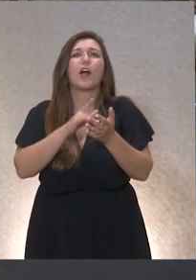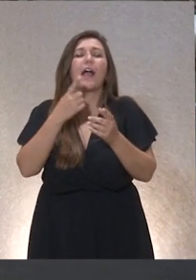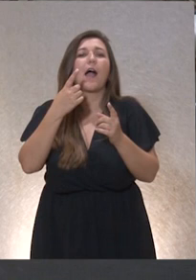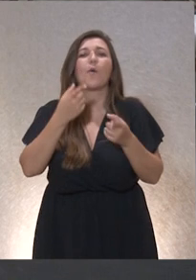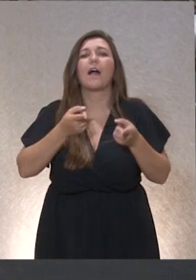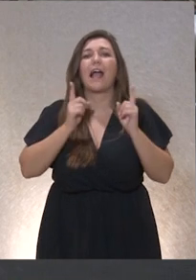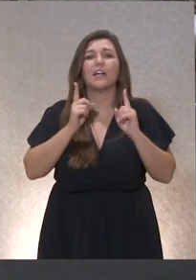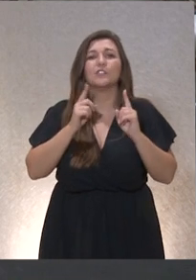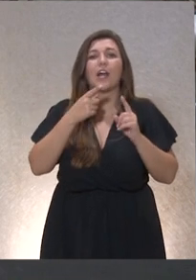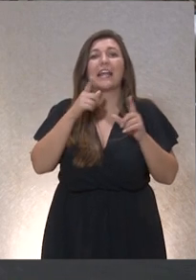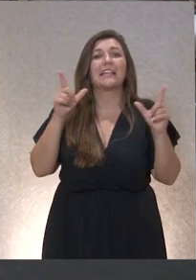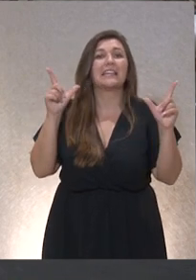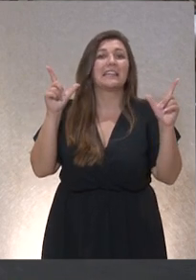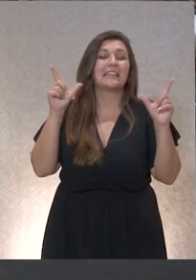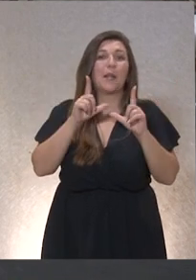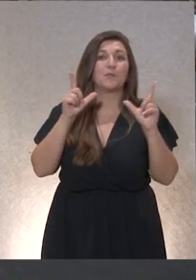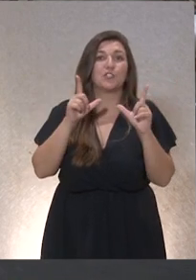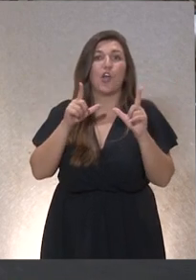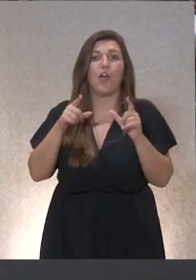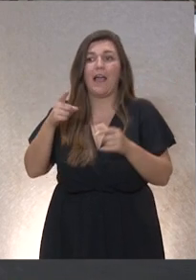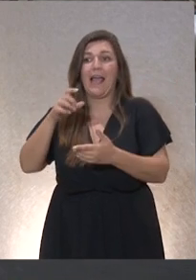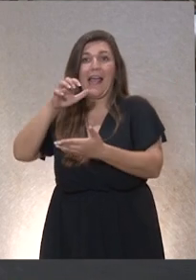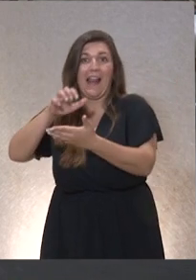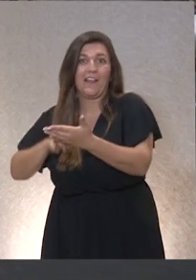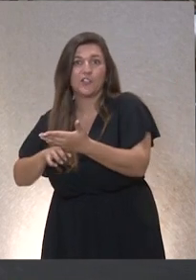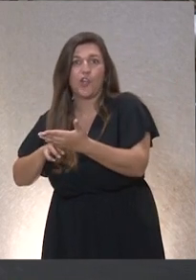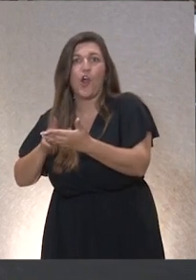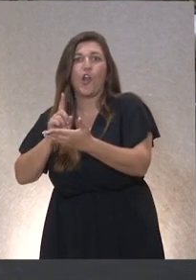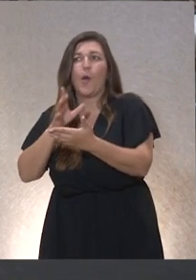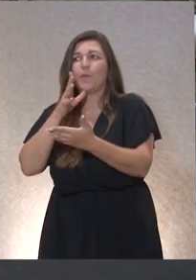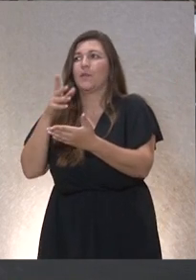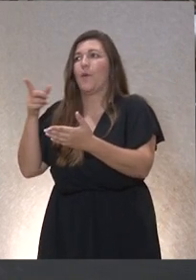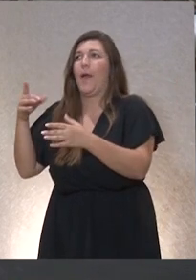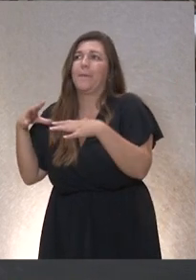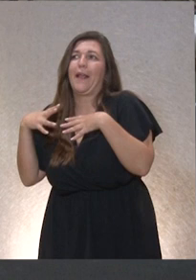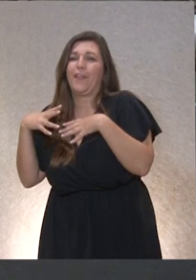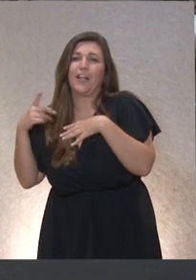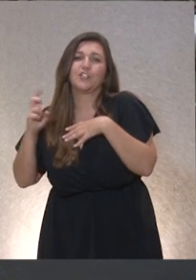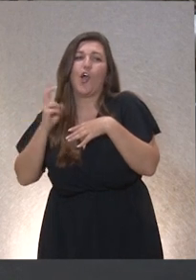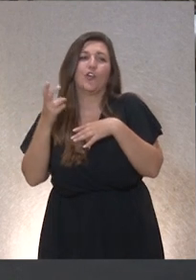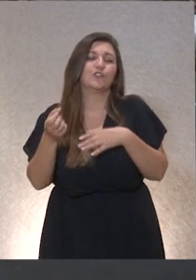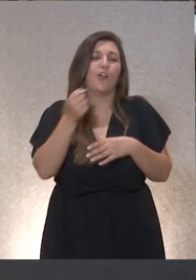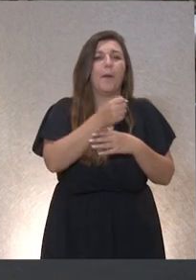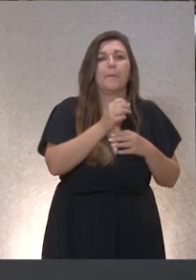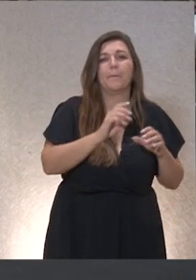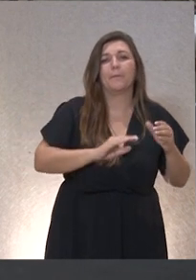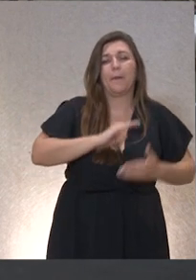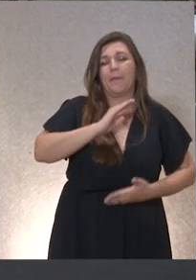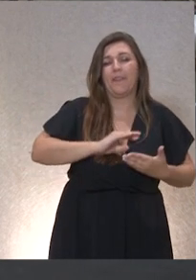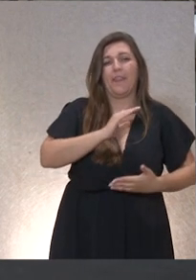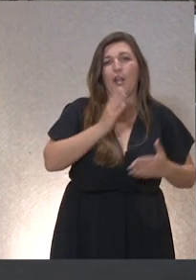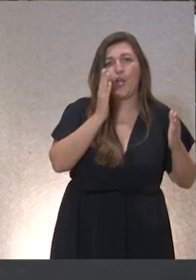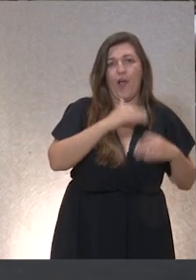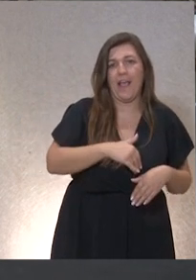mandan a la tele a un redactor que no es el que estaba preparado para eso que está de vacaciones y acaba yendo el otro